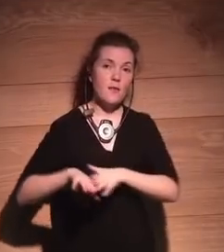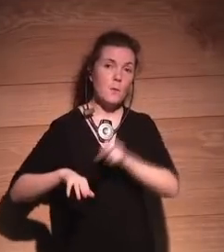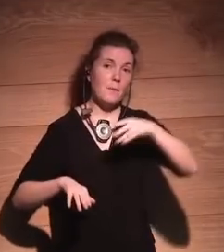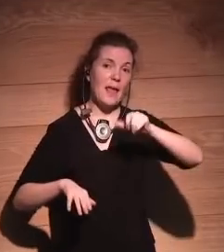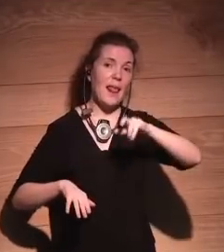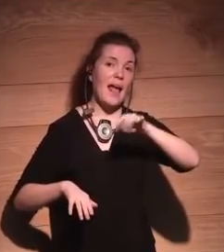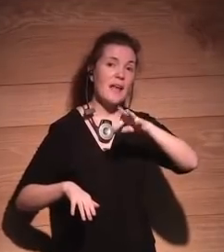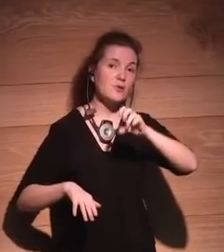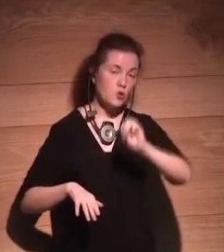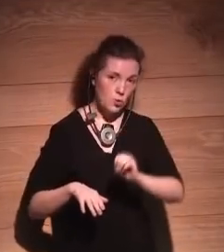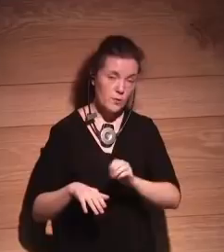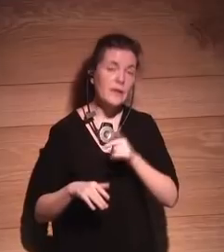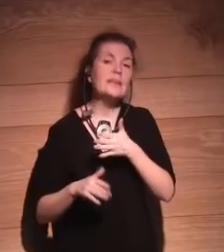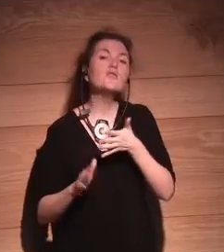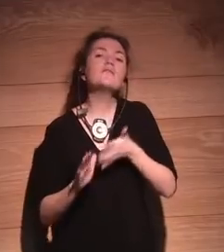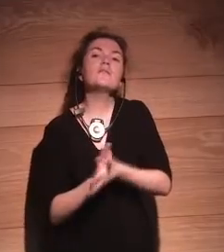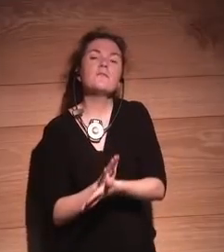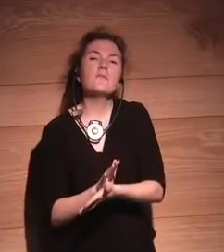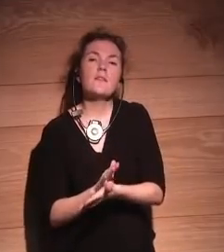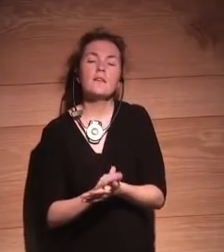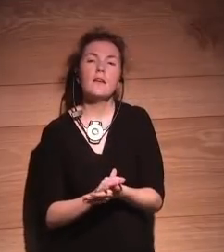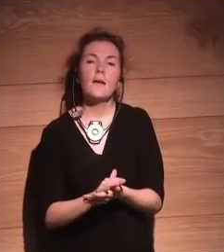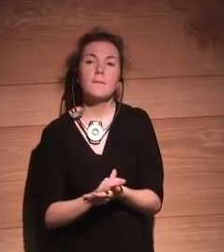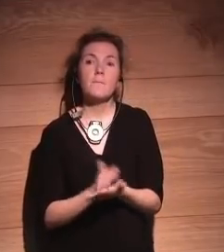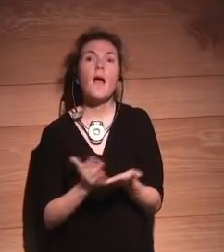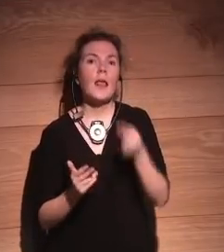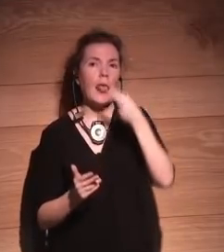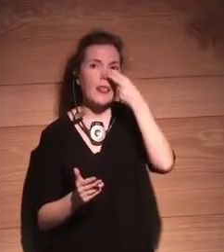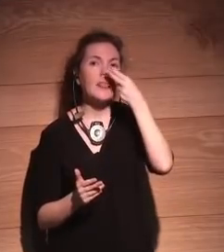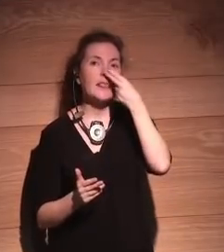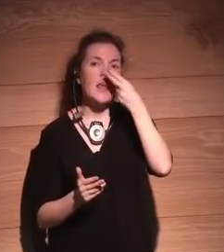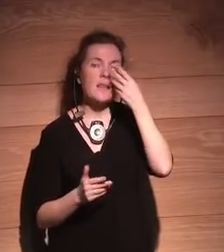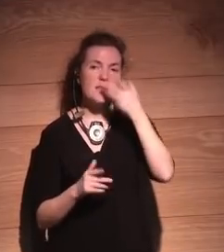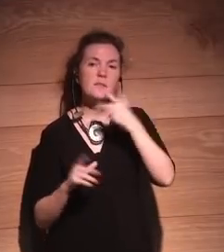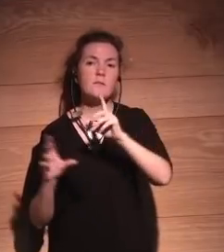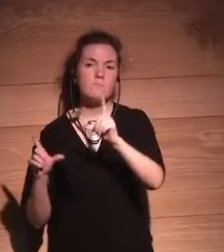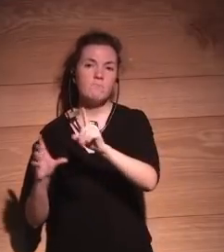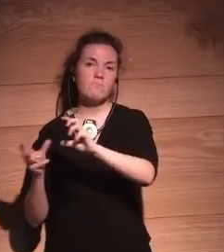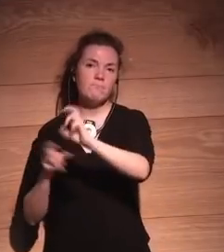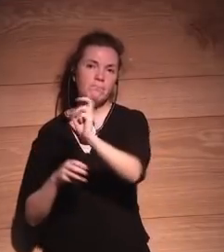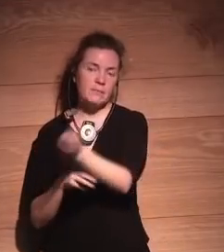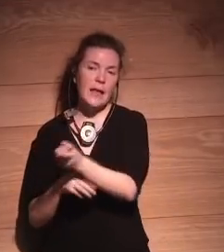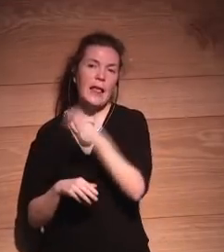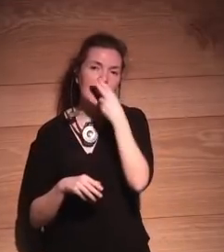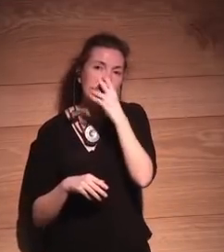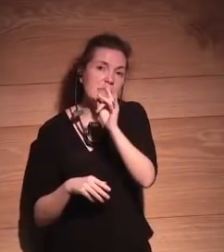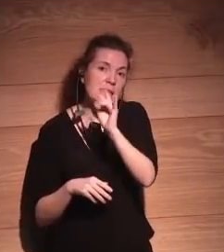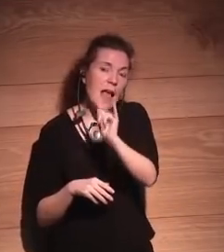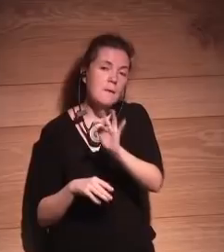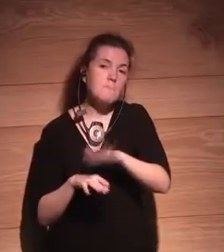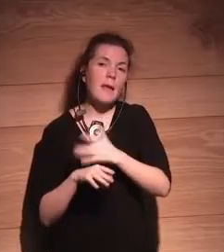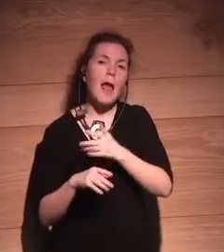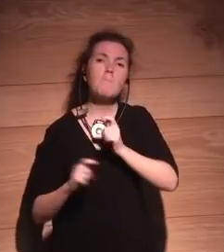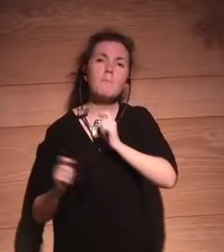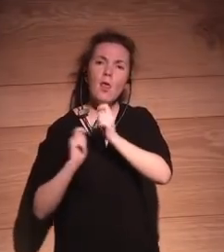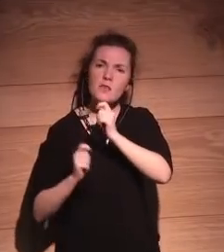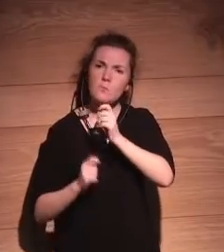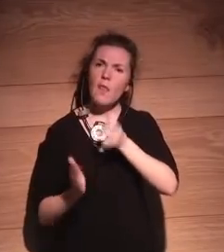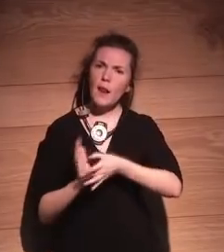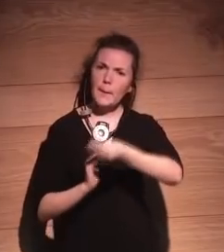Castro. ¿Qué quiero decir con ello? Que claro que hay un interés por parte de los medios en apostar por un periodismo de calidad,